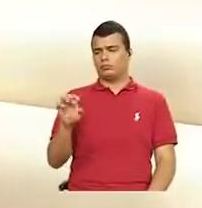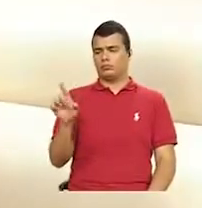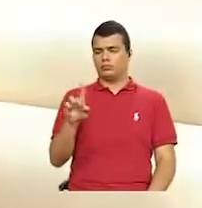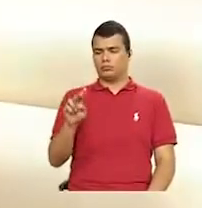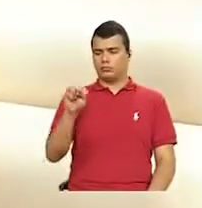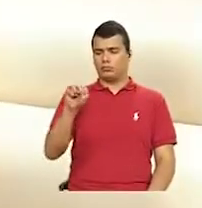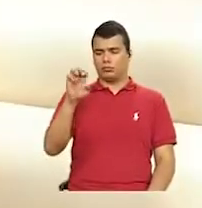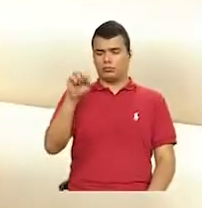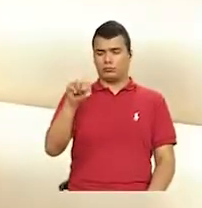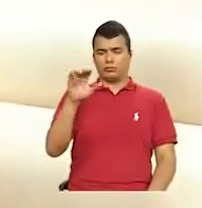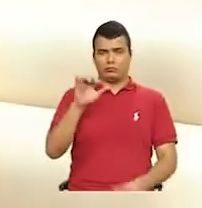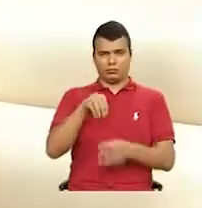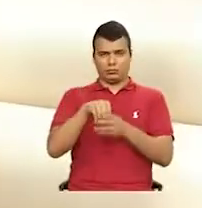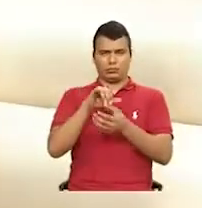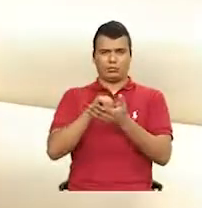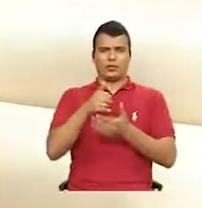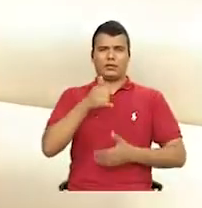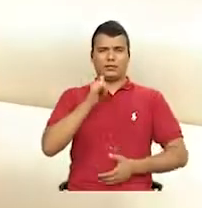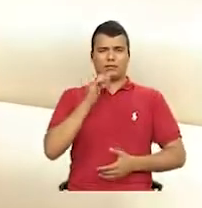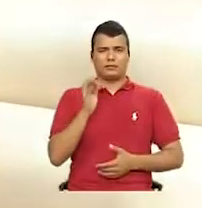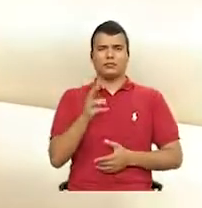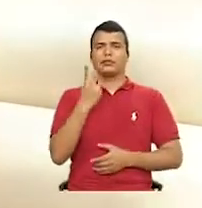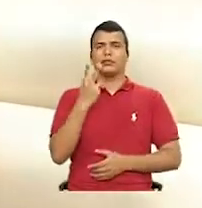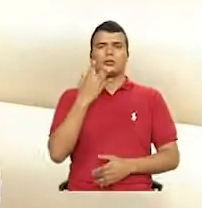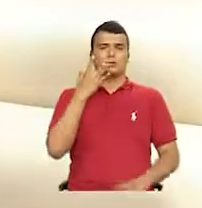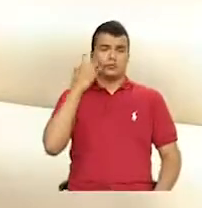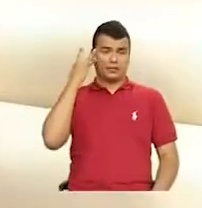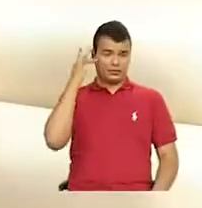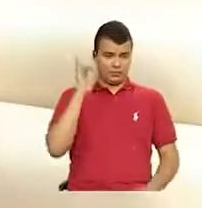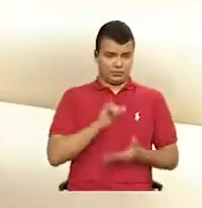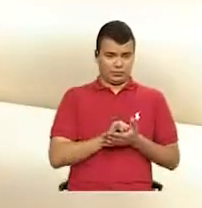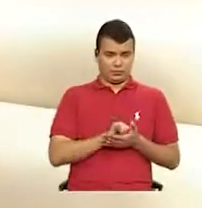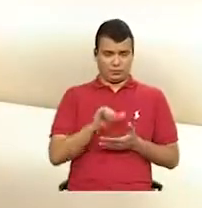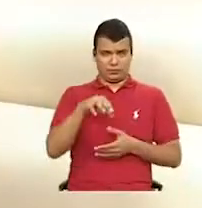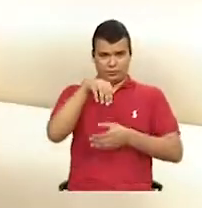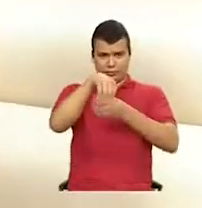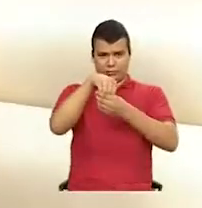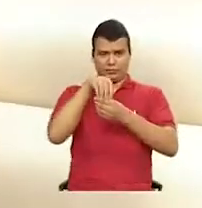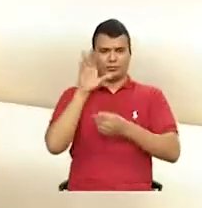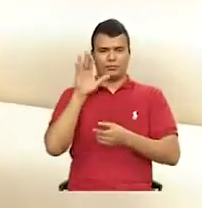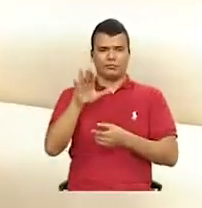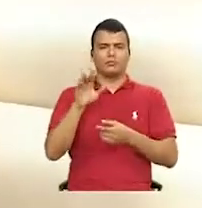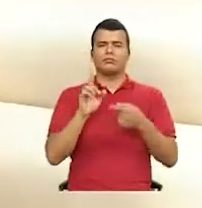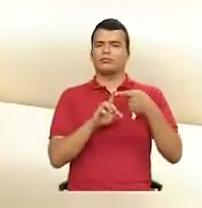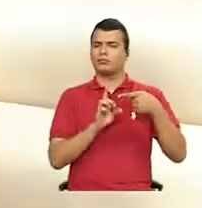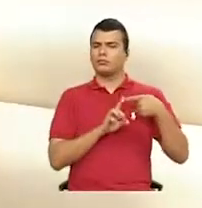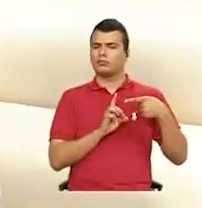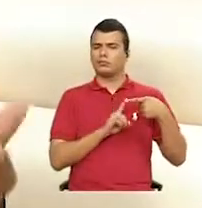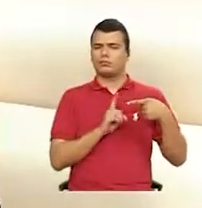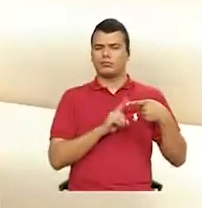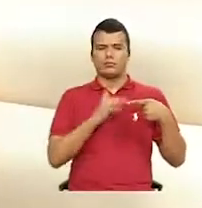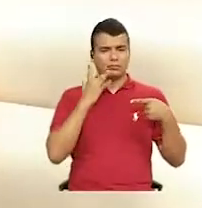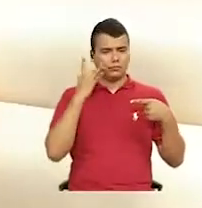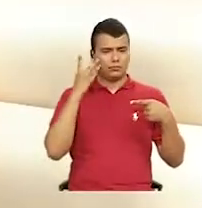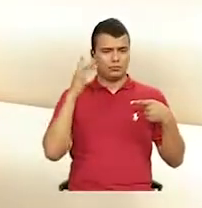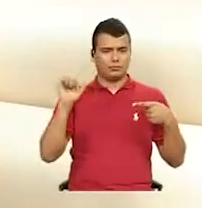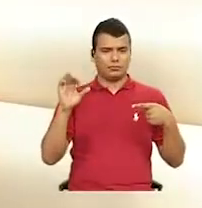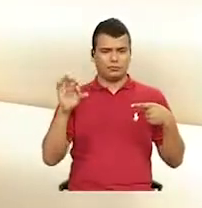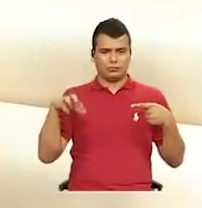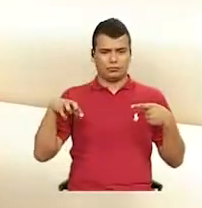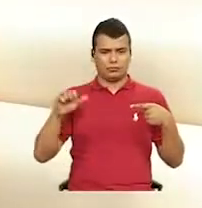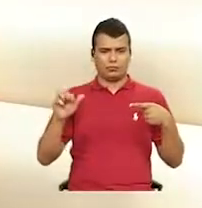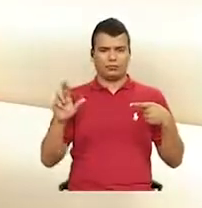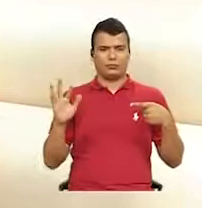gaseosas. El aspartame tiene dos ácidos, es decir, dos aminoácidos mejor. El primero es el ácido aspartámico y el segundo